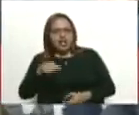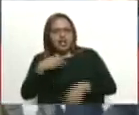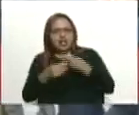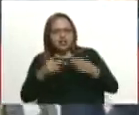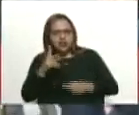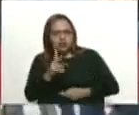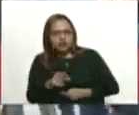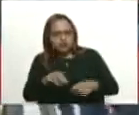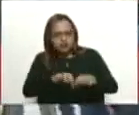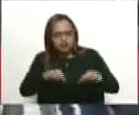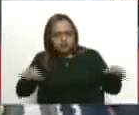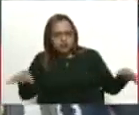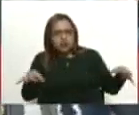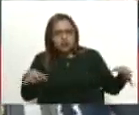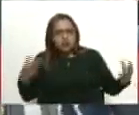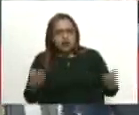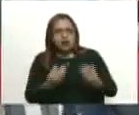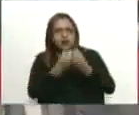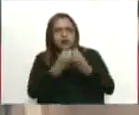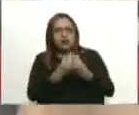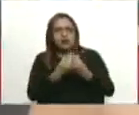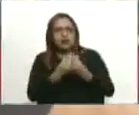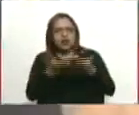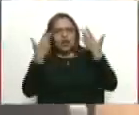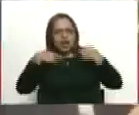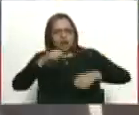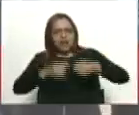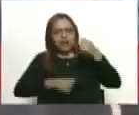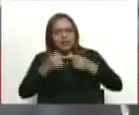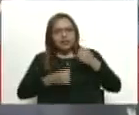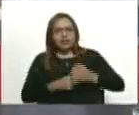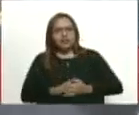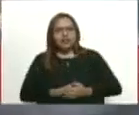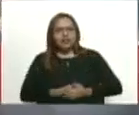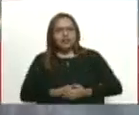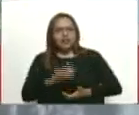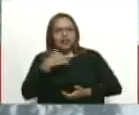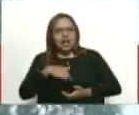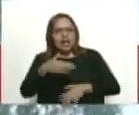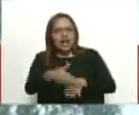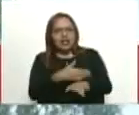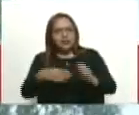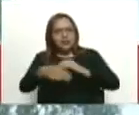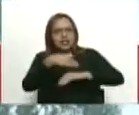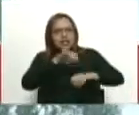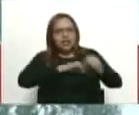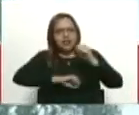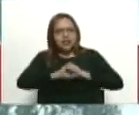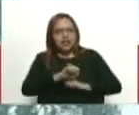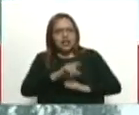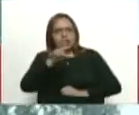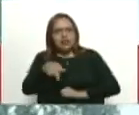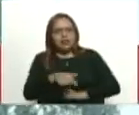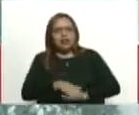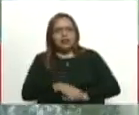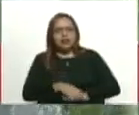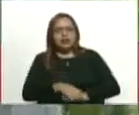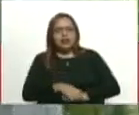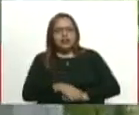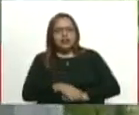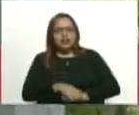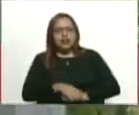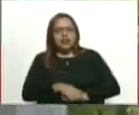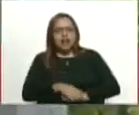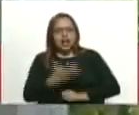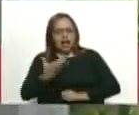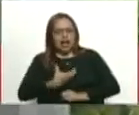cinta. Nada más y nada menos que acompañado del almirante Carmen Meléndez, quien fue ministra de la Defensa y actualmente es burgomaestre de la ciudad de Caracas.